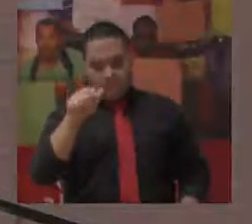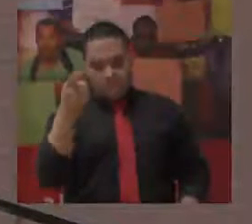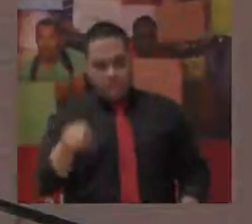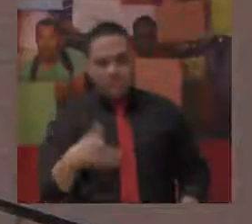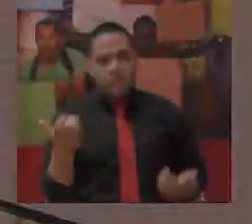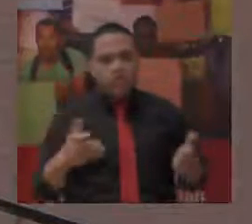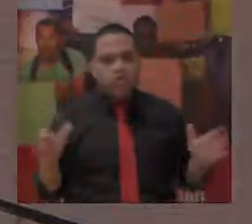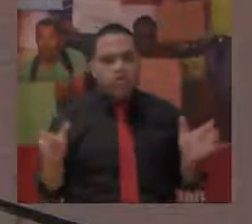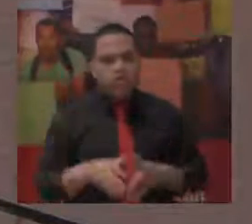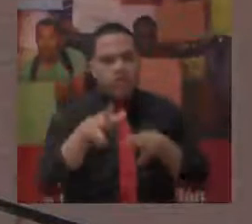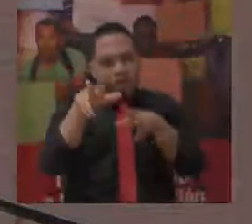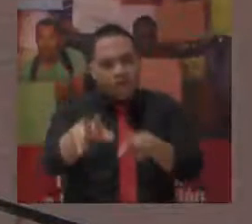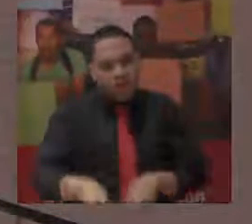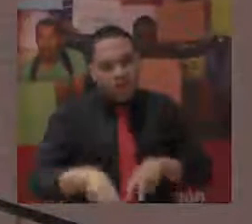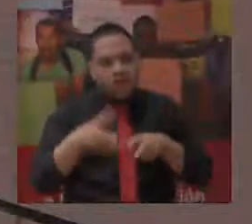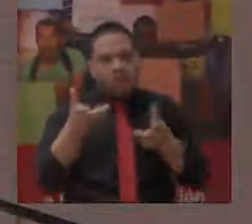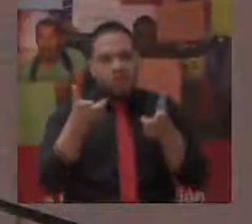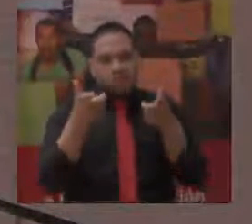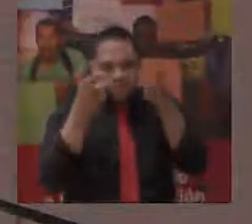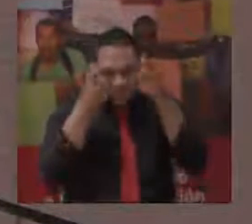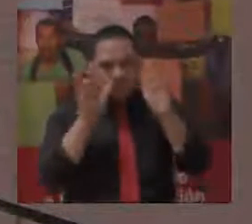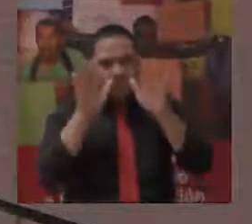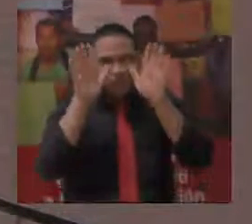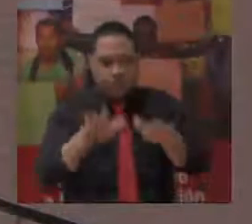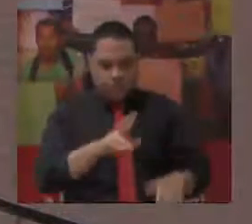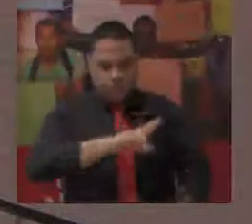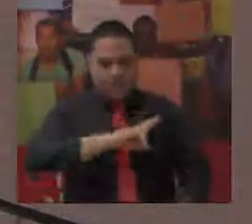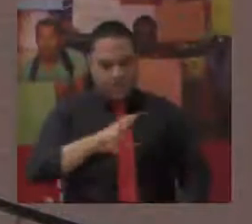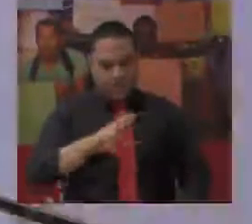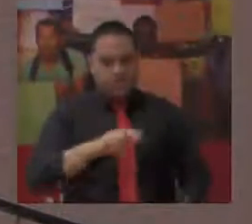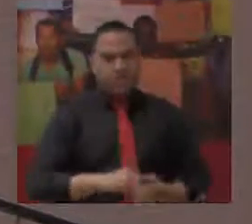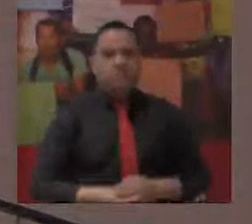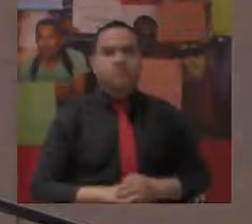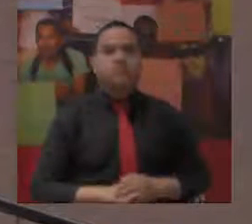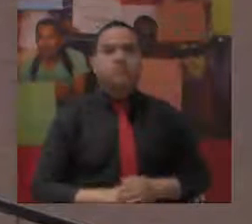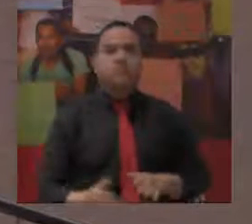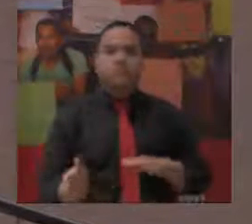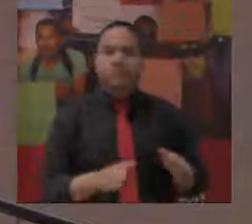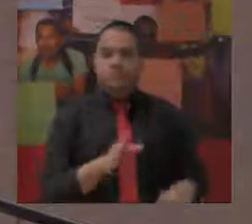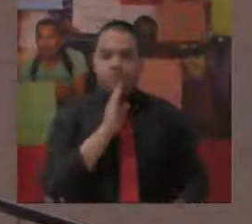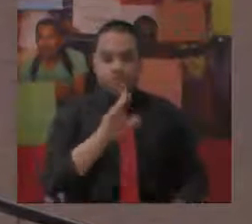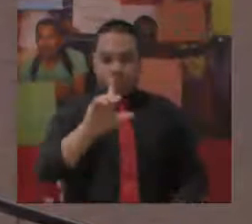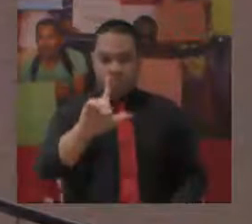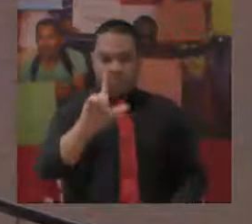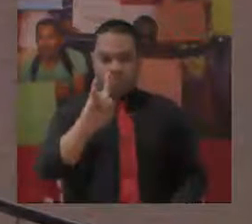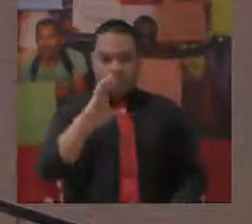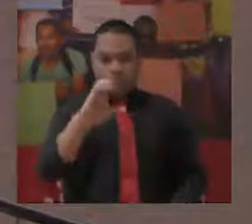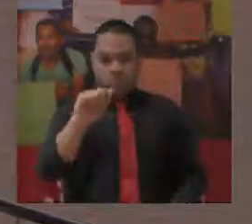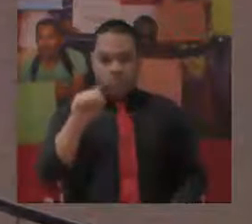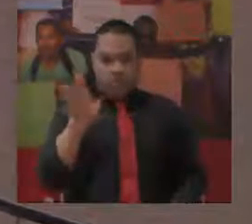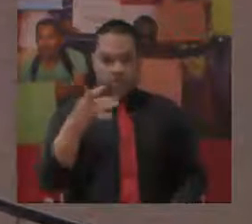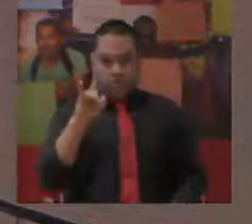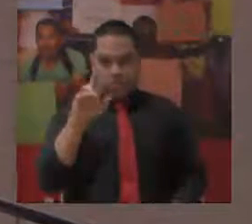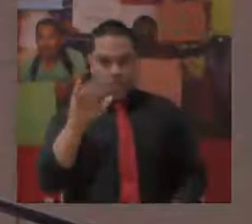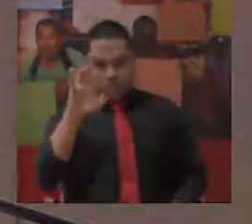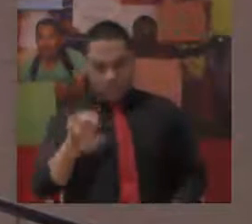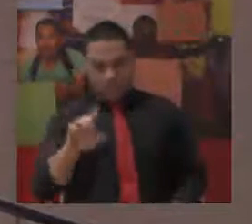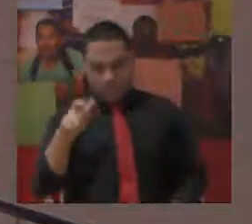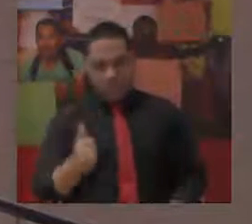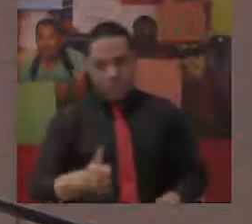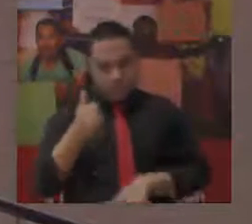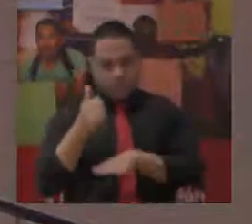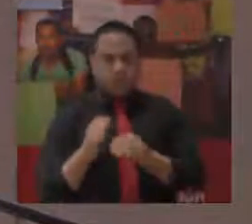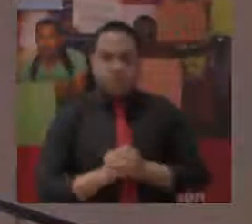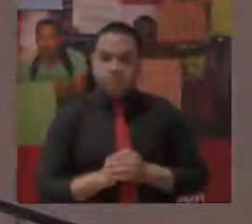Agricultores y Ganaderos del Valle SAG. Modera este panel Lucas Uribe, director programático de reintegración. El conversatorio que le